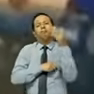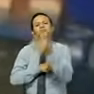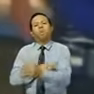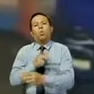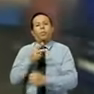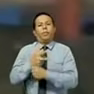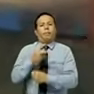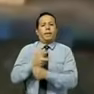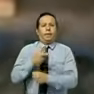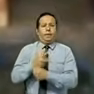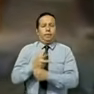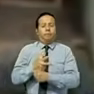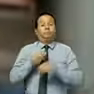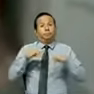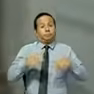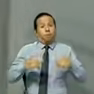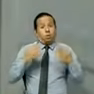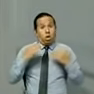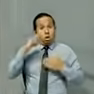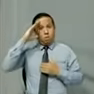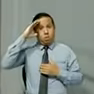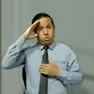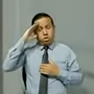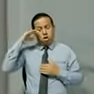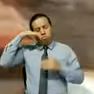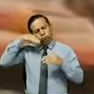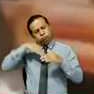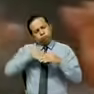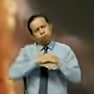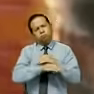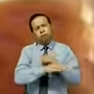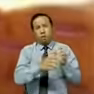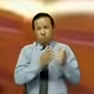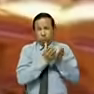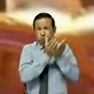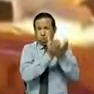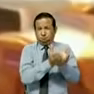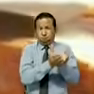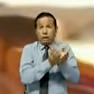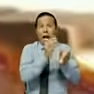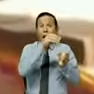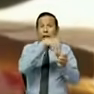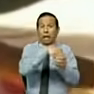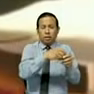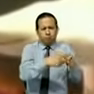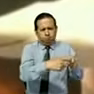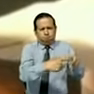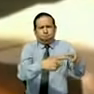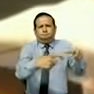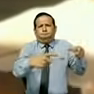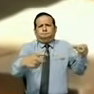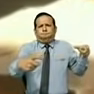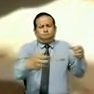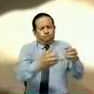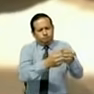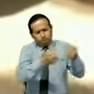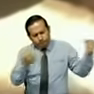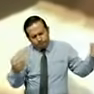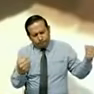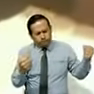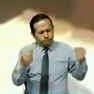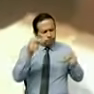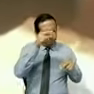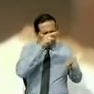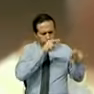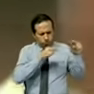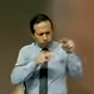de Guayaquil e inspeccionar lo que había dentro, agentes antinarcóticos encontraron paquetes con droga. La Policía Nacional del Ecuador, a través de